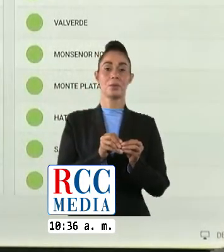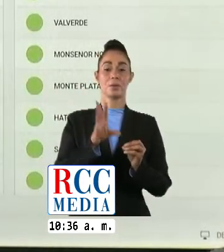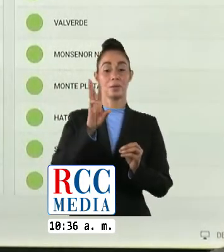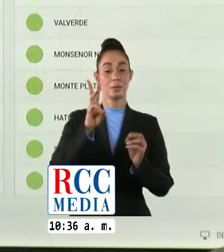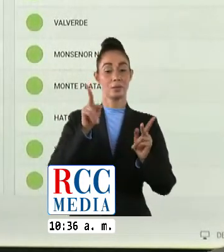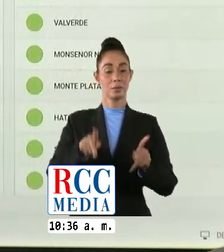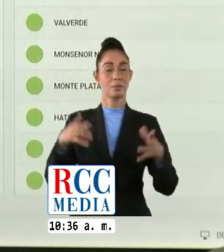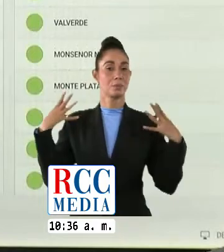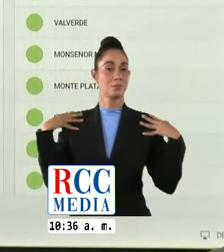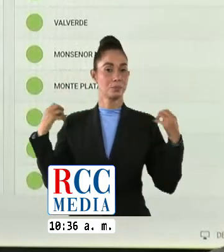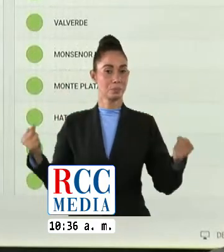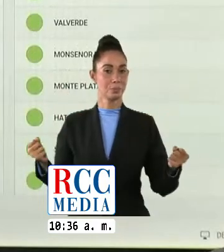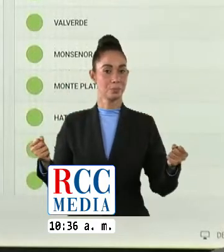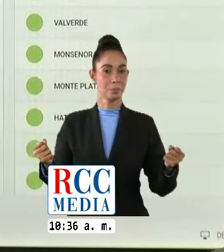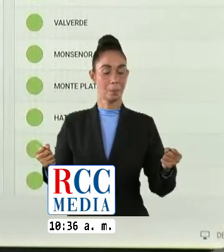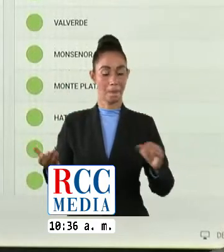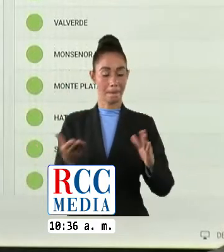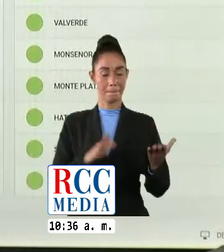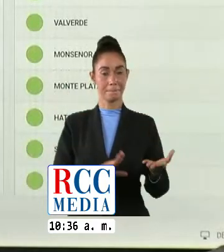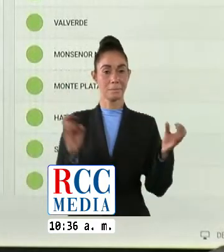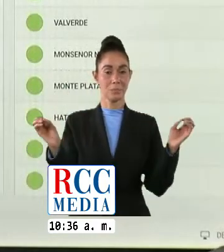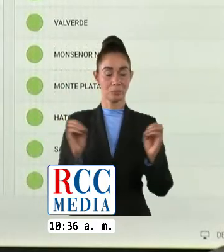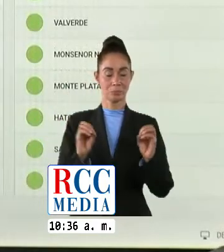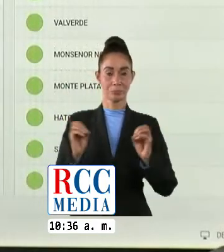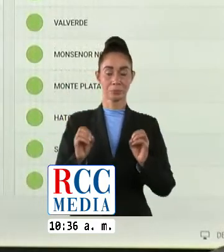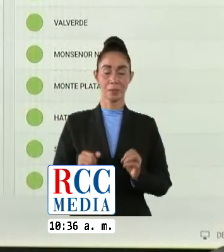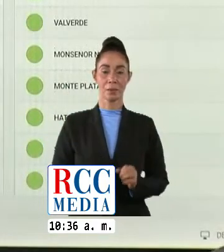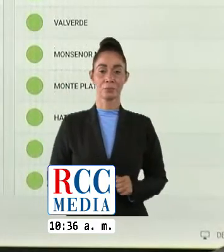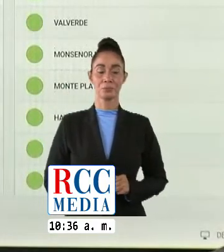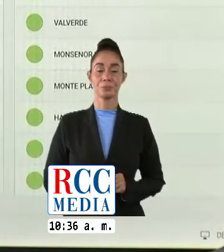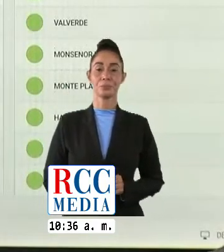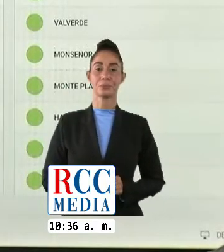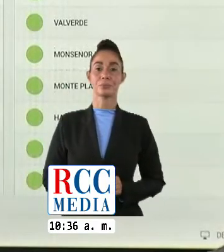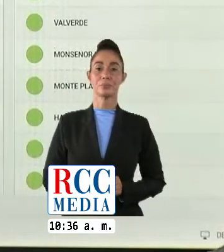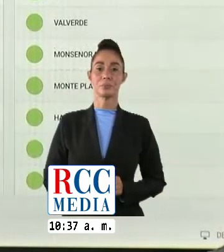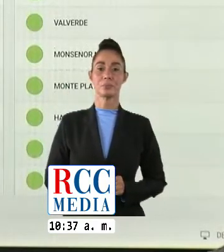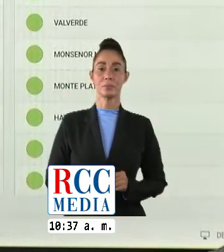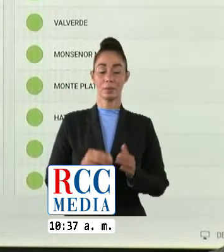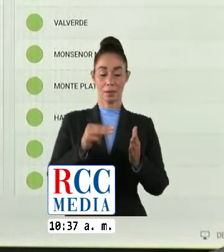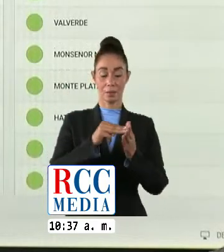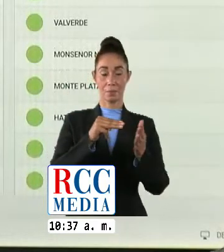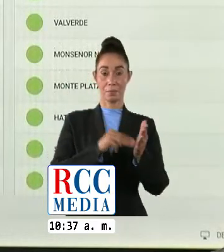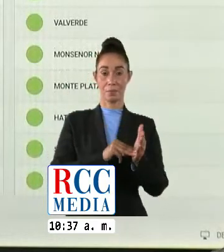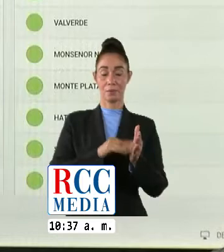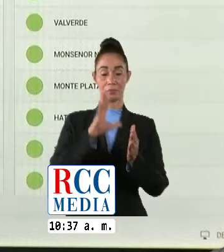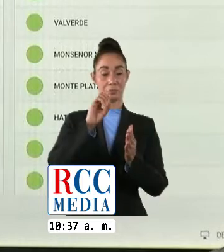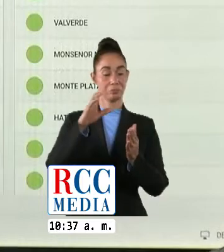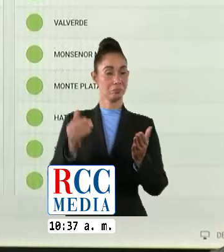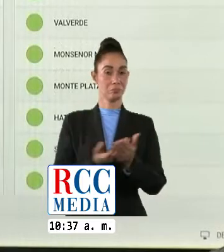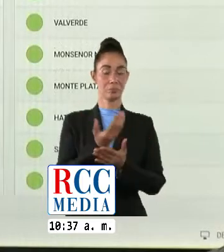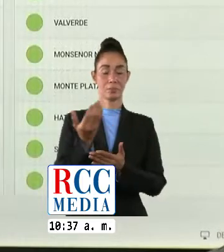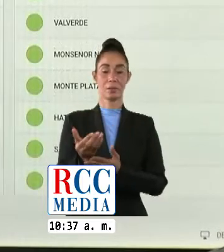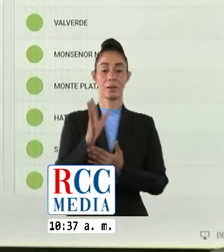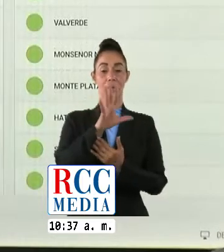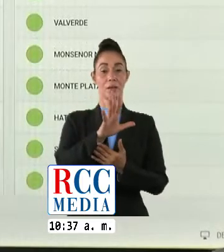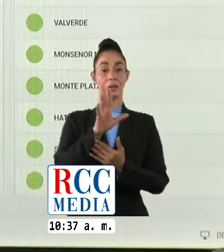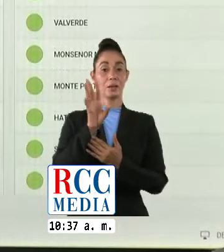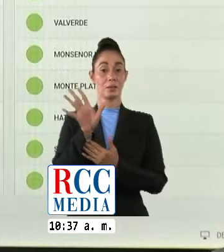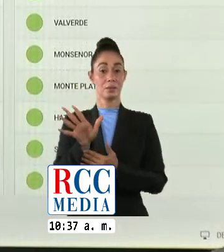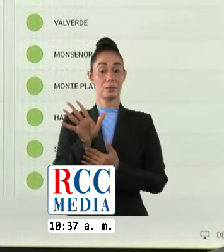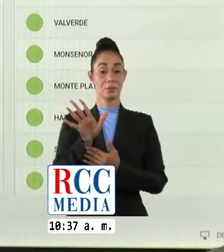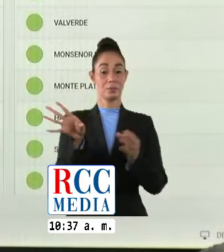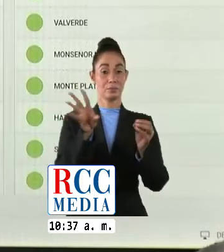6 recuperados, 0 fallecimientos. Valverde, 0 casos nuevos,